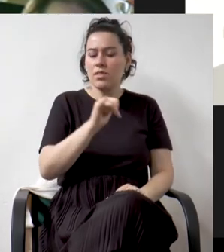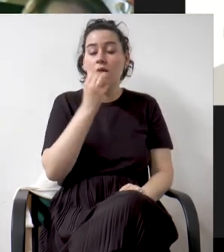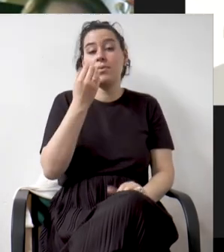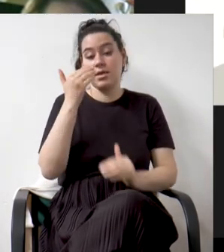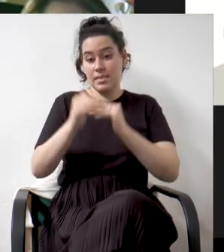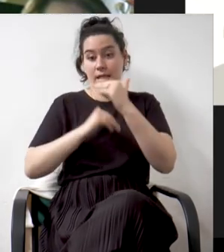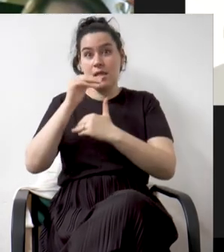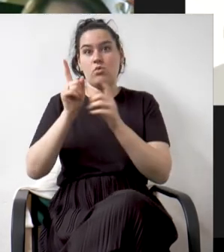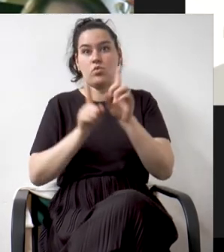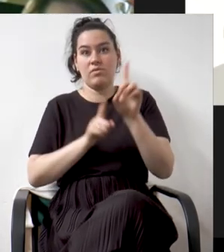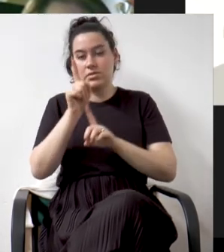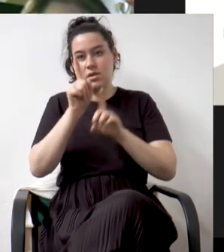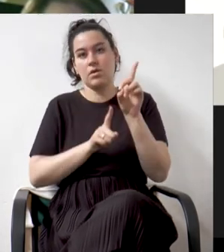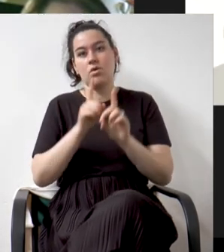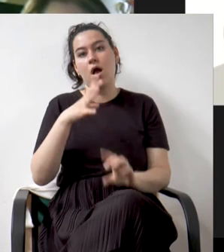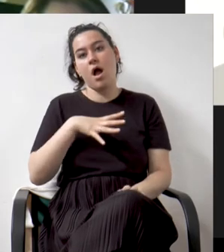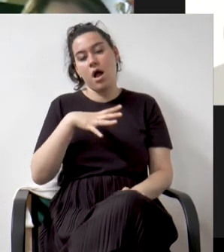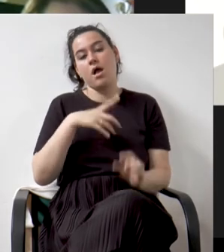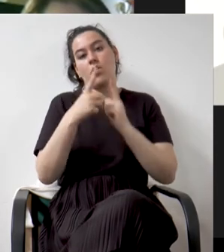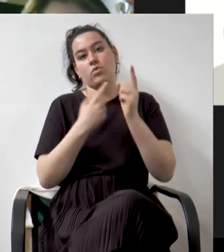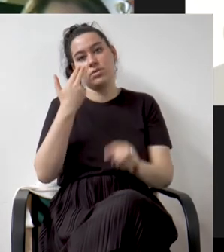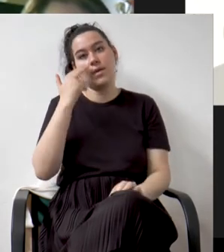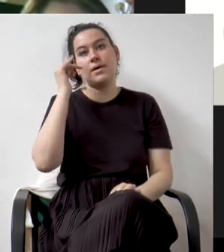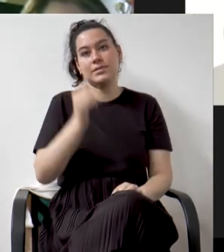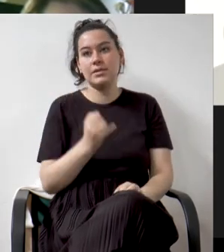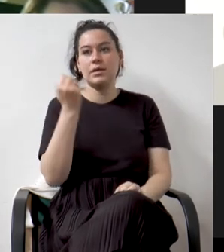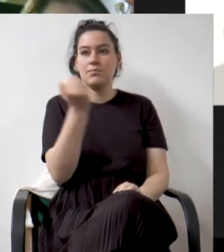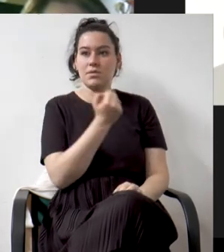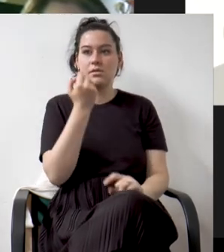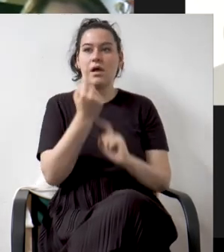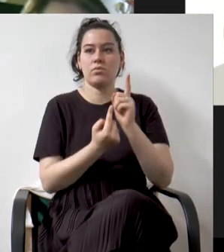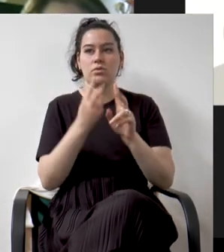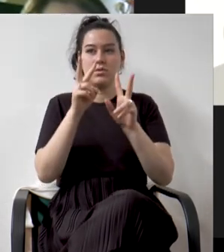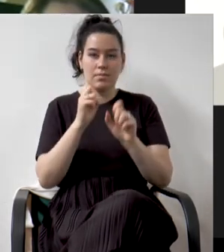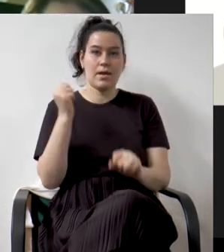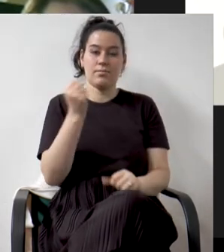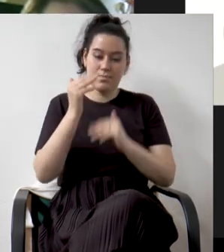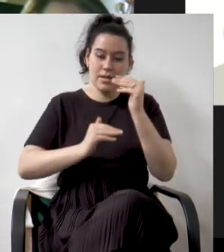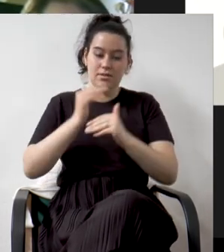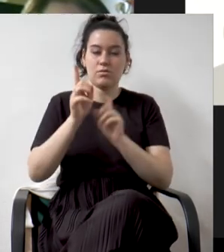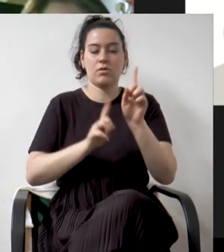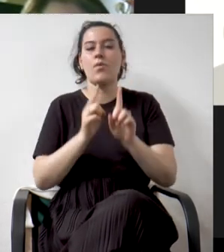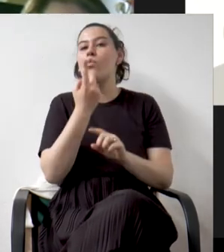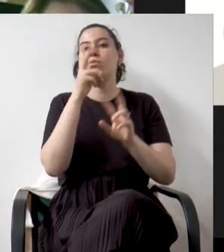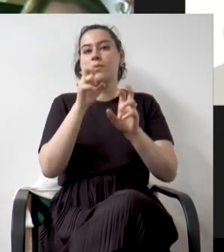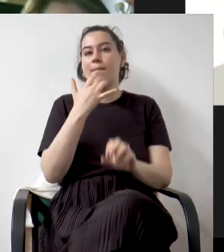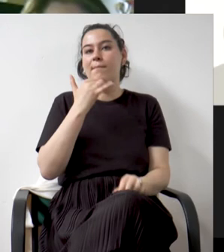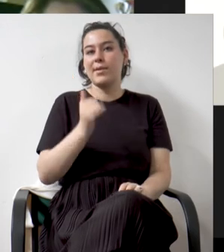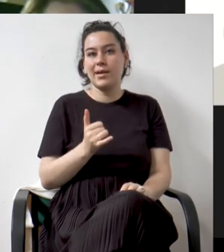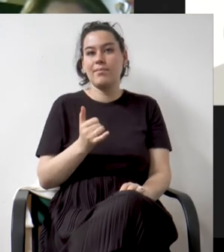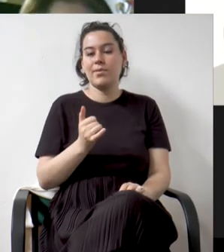desarrollo universitario hay cuestiones que sí son importantes y son medulares del desarrollo académico. Y una de ellas son